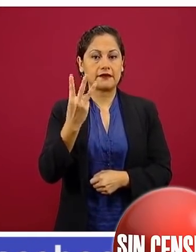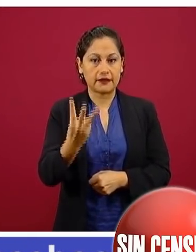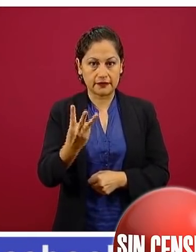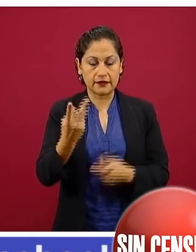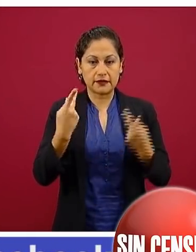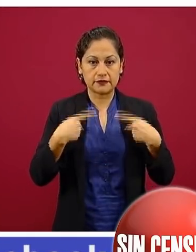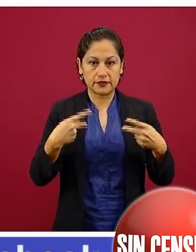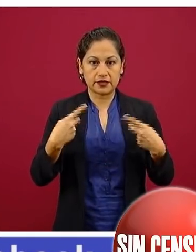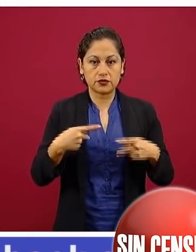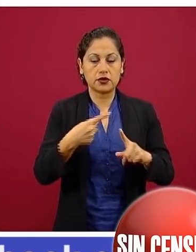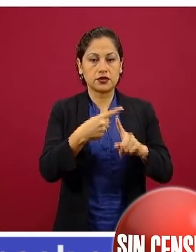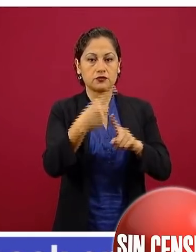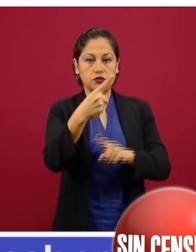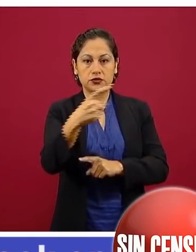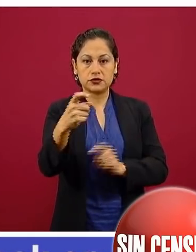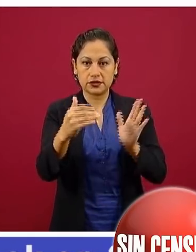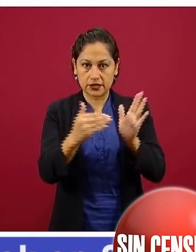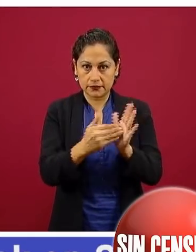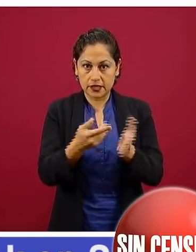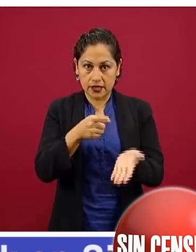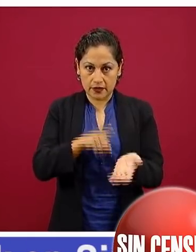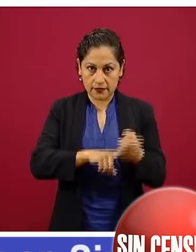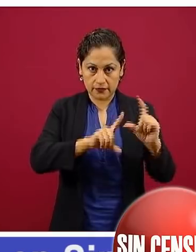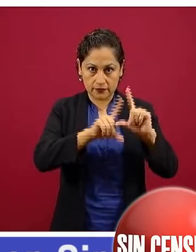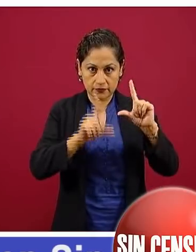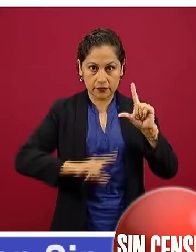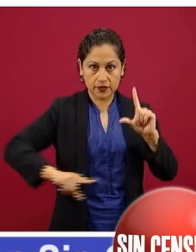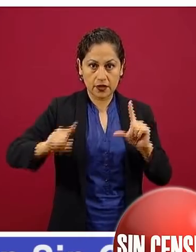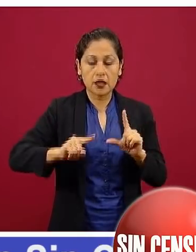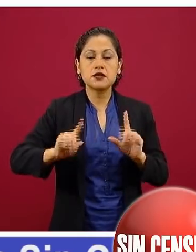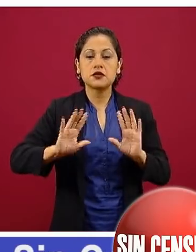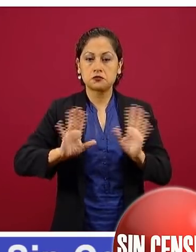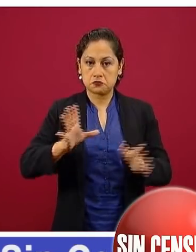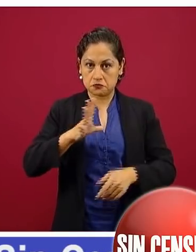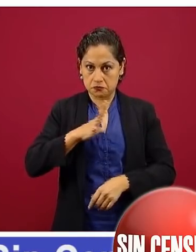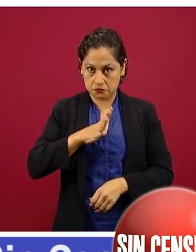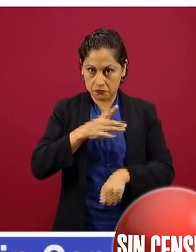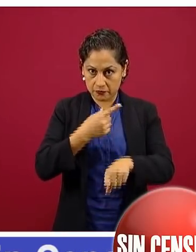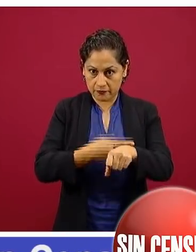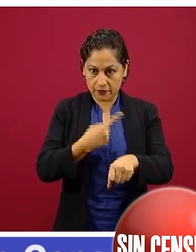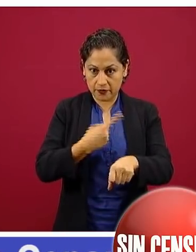100,000 en el país han tenido COVID desde que empezó la epidemia. Estos son los